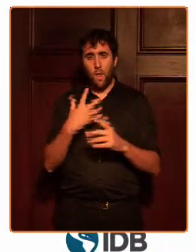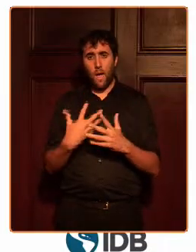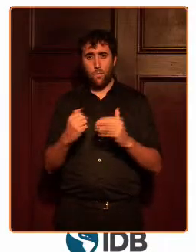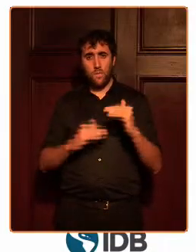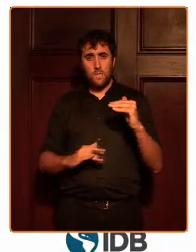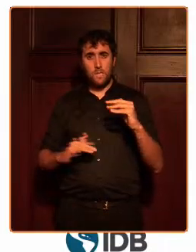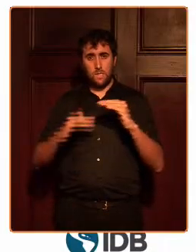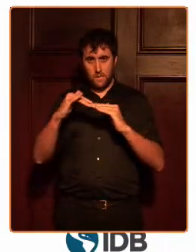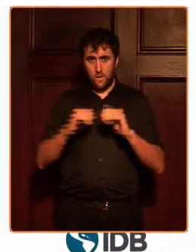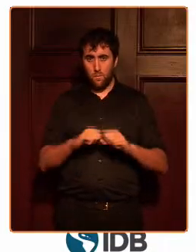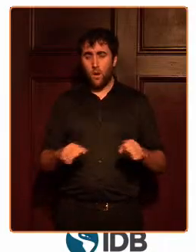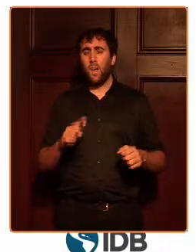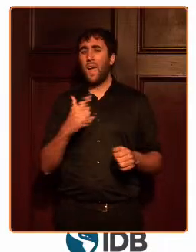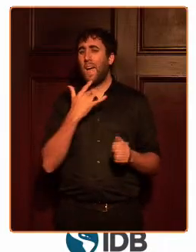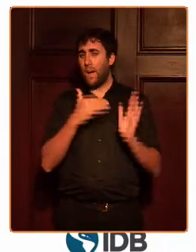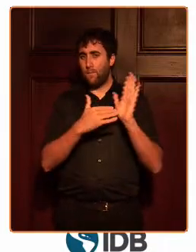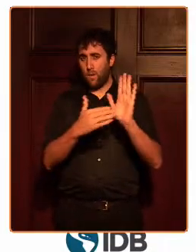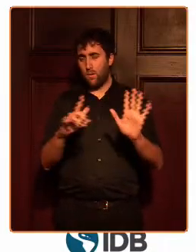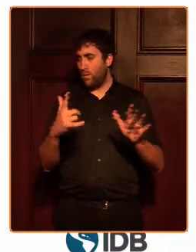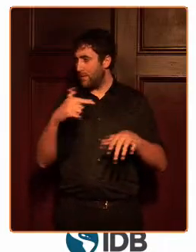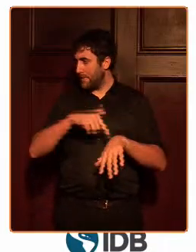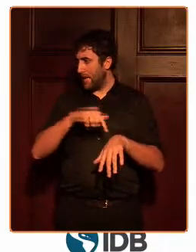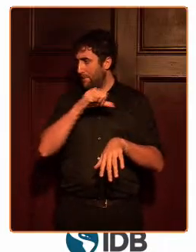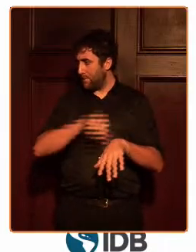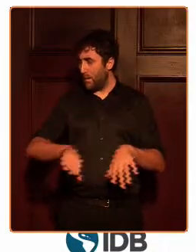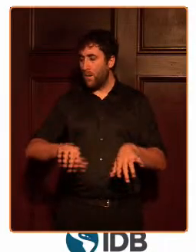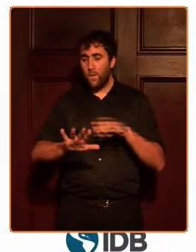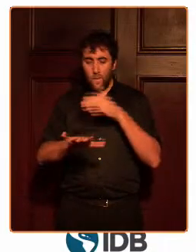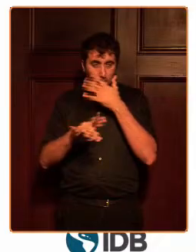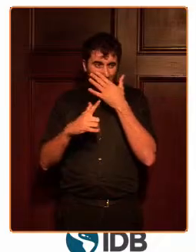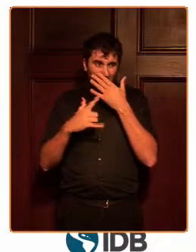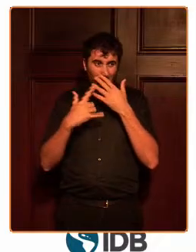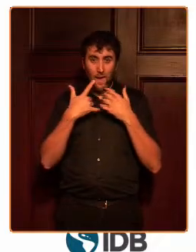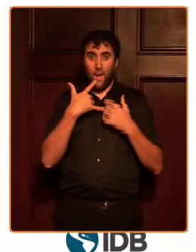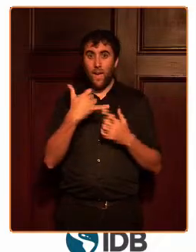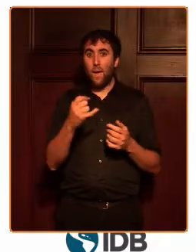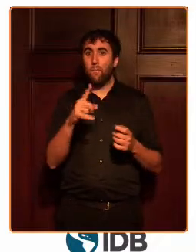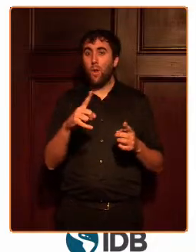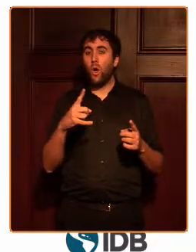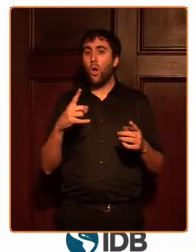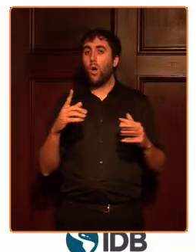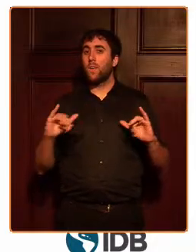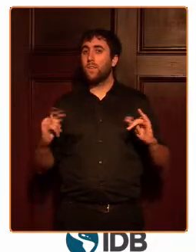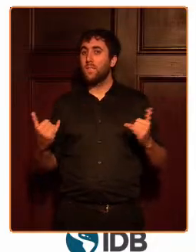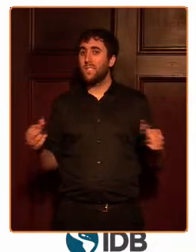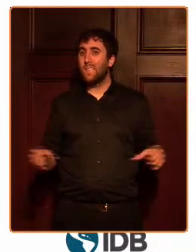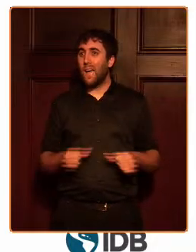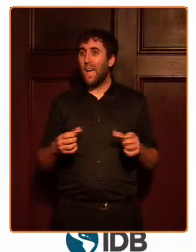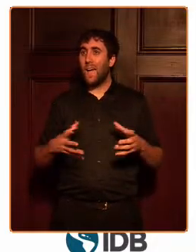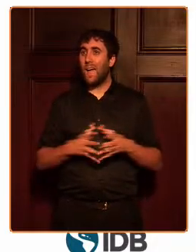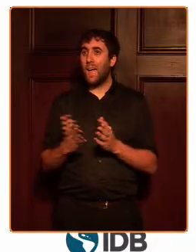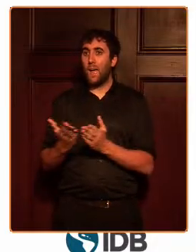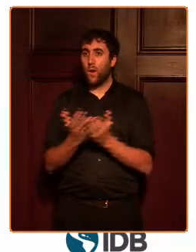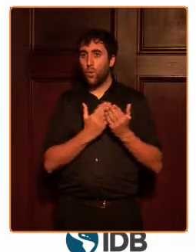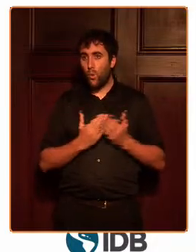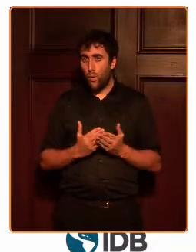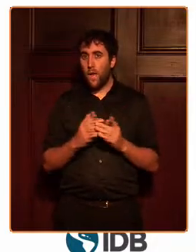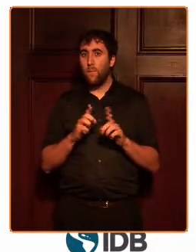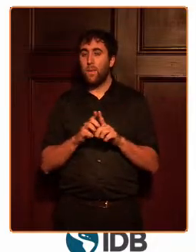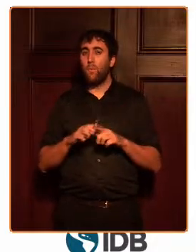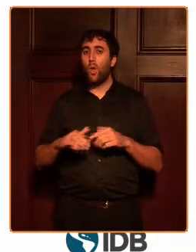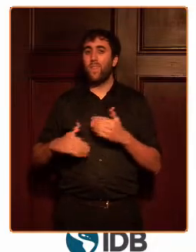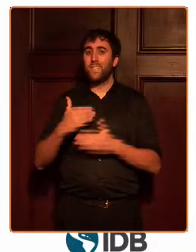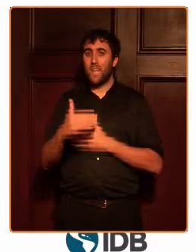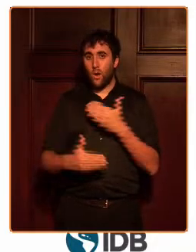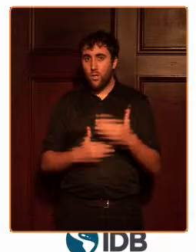no me voy a detener porque sé que no tengo mucho tiempo. Esto es un ejemplo reciente que estudia a los